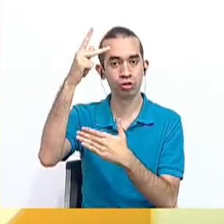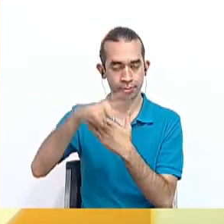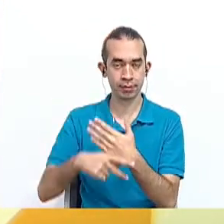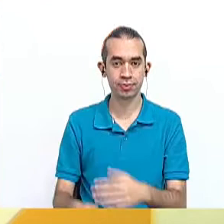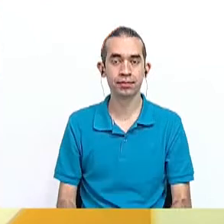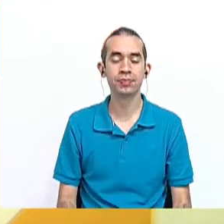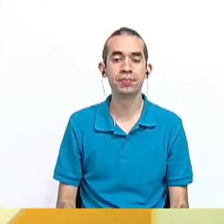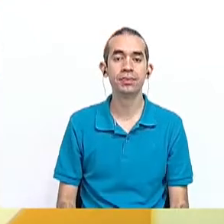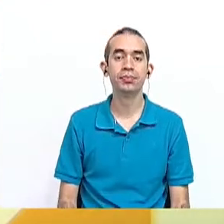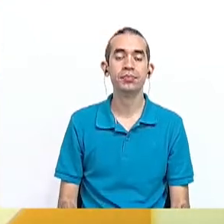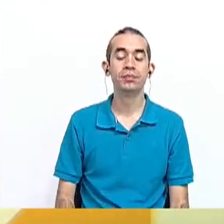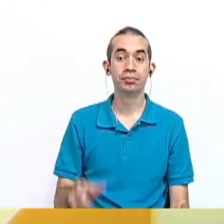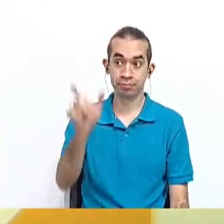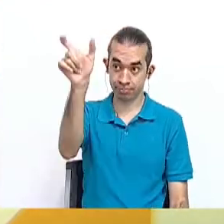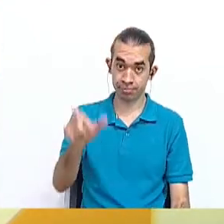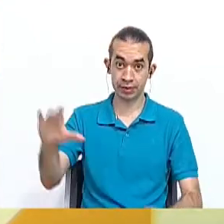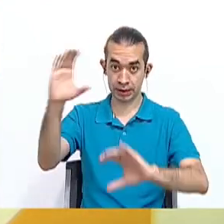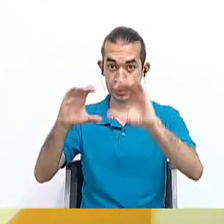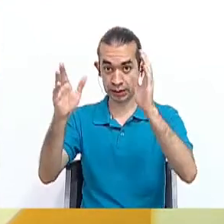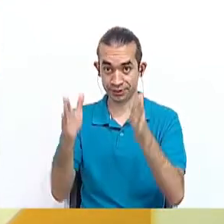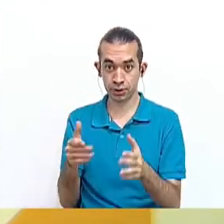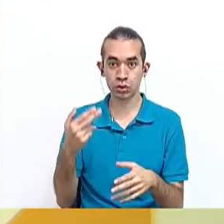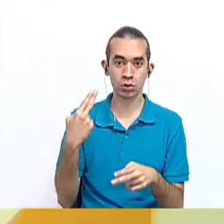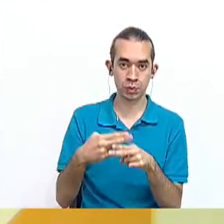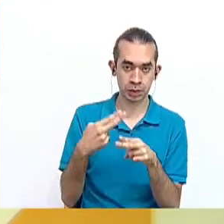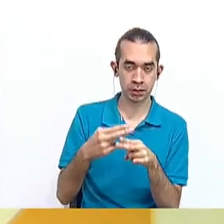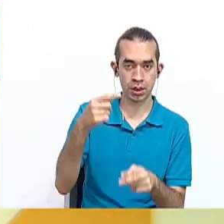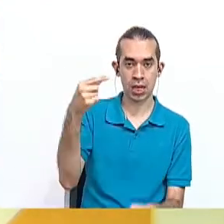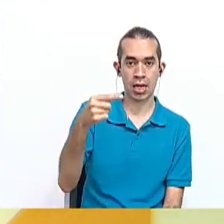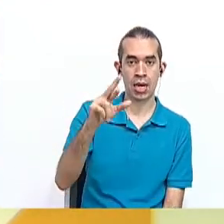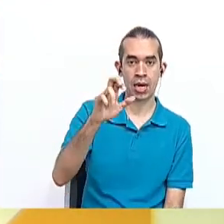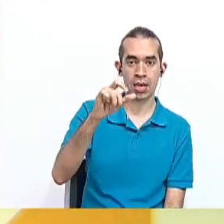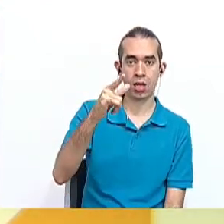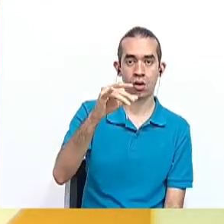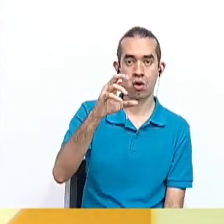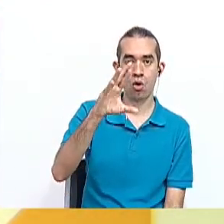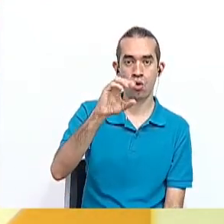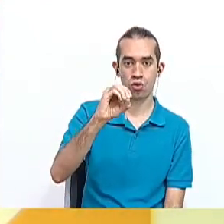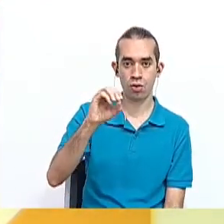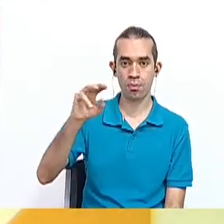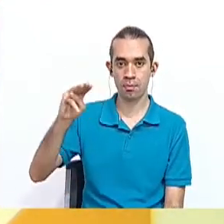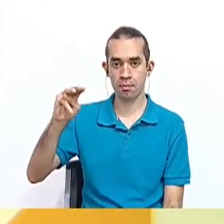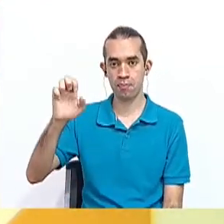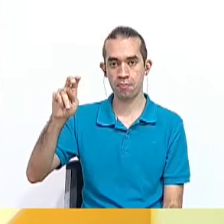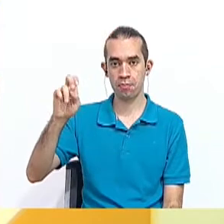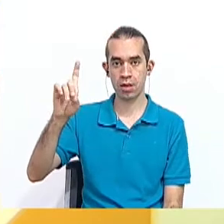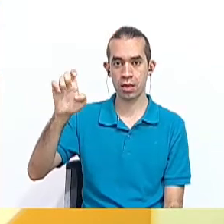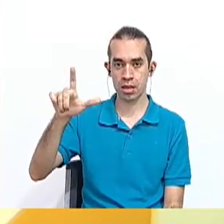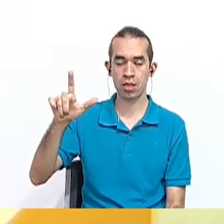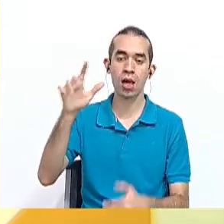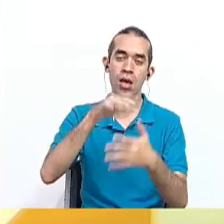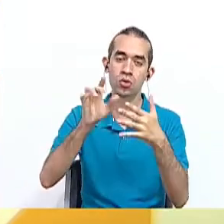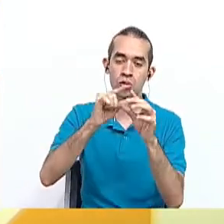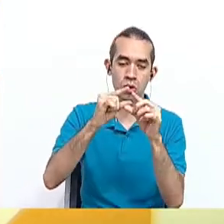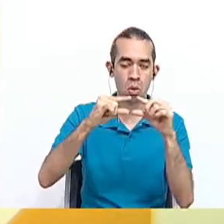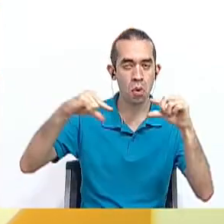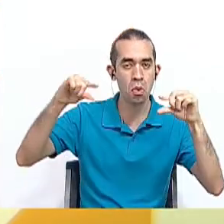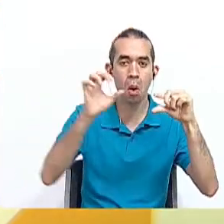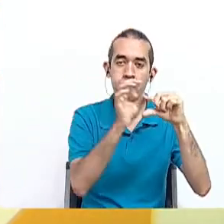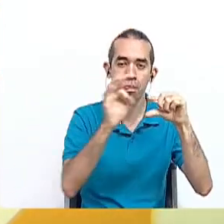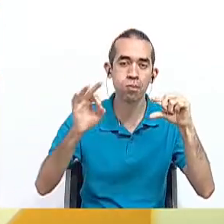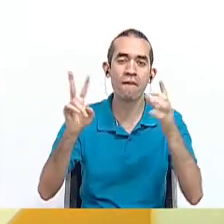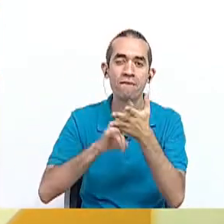Ahora, este científico Gregorio Mendel estudió todas estas plantas, ¿verdad? A través de los guisantes, las flores y